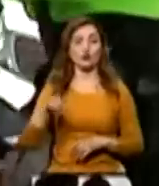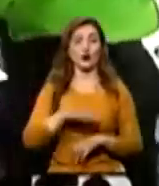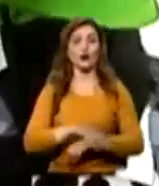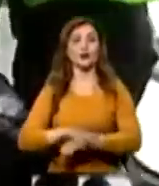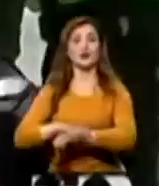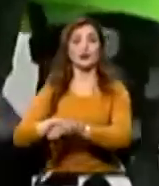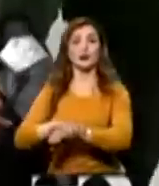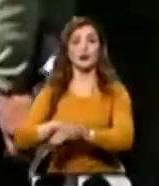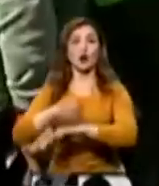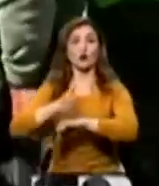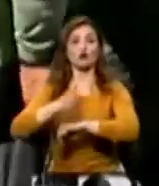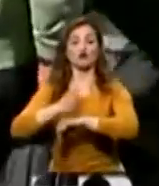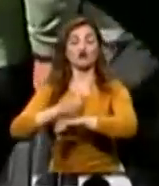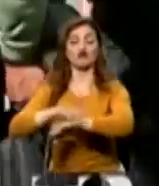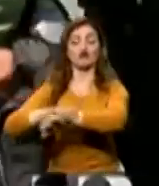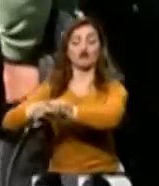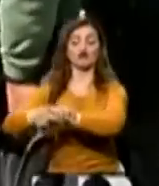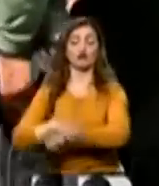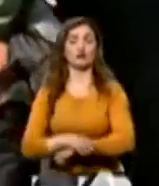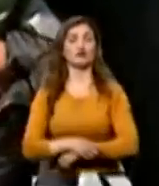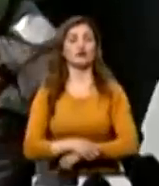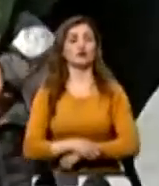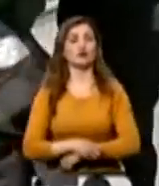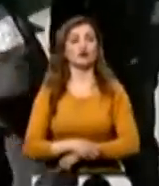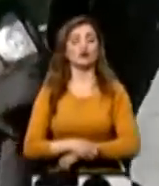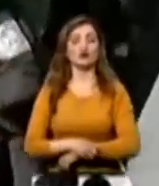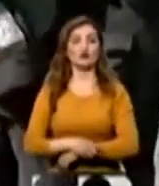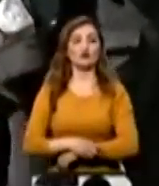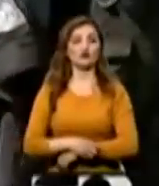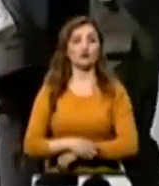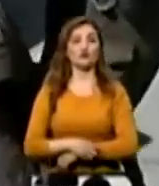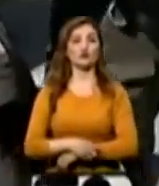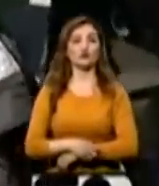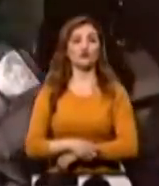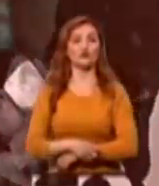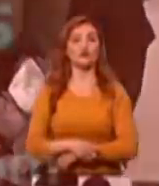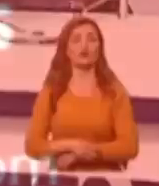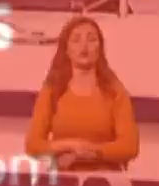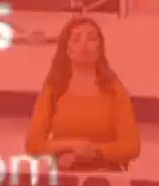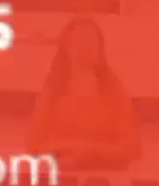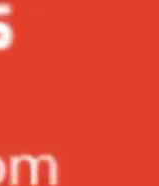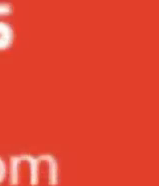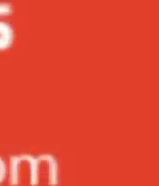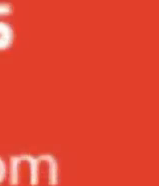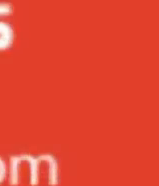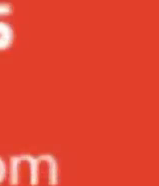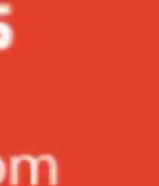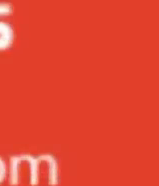disposición de la autoridad competente. En Quito, Angie Torres, 24 horas.